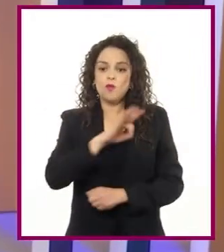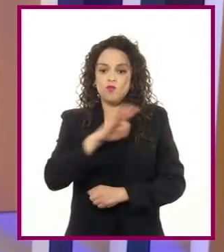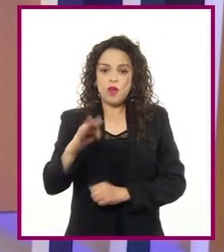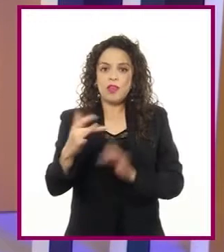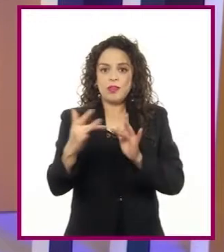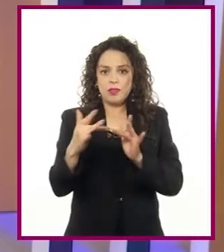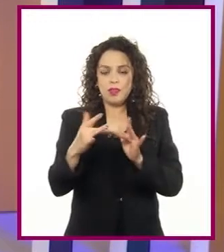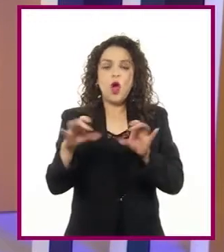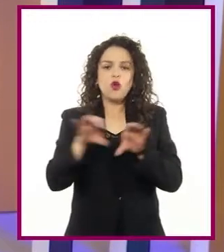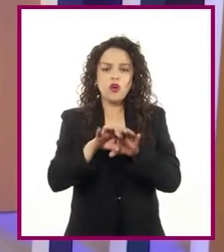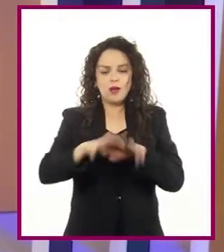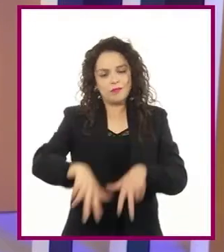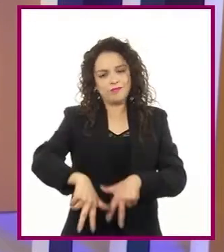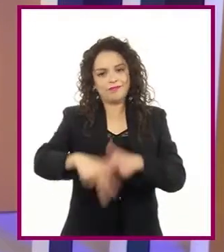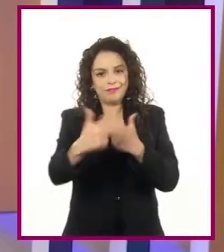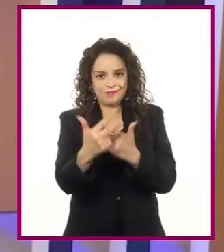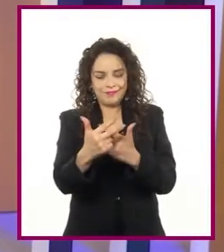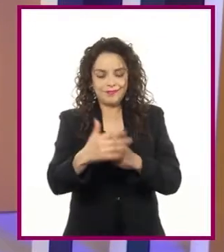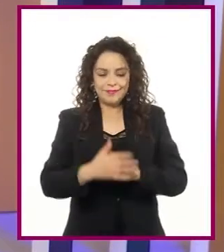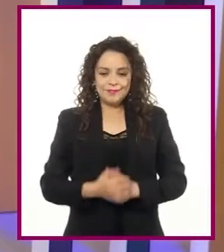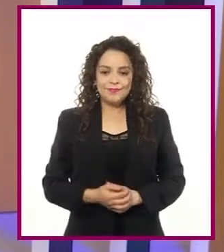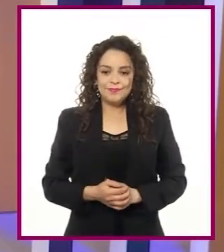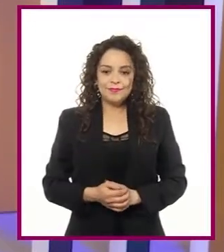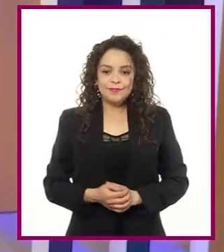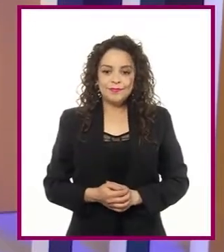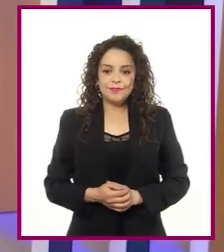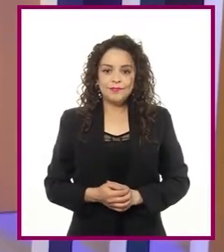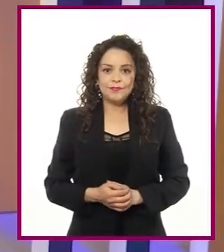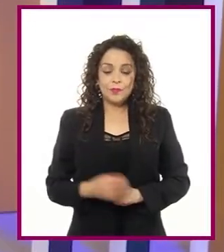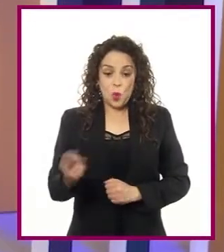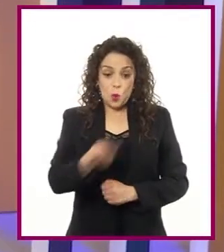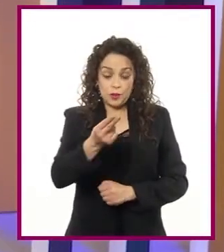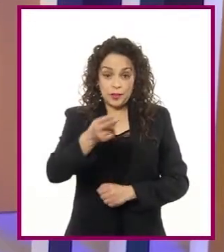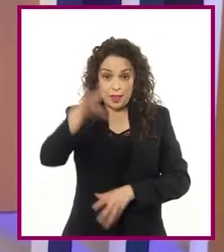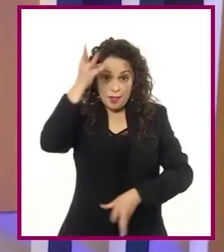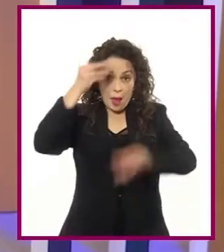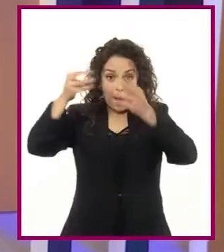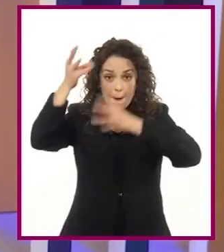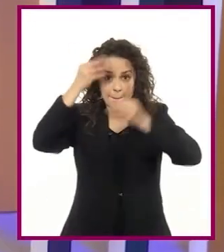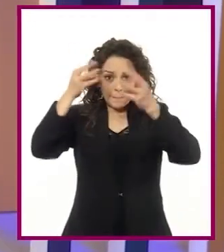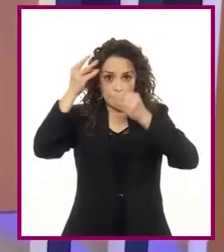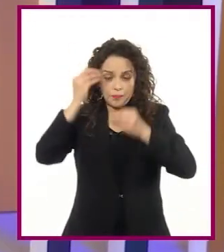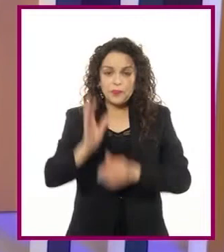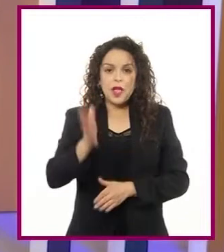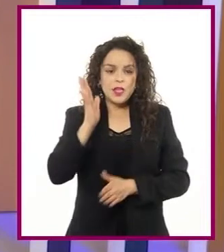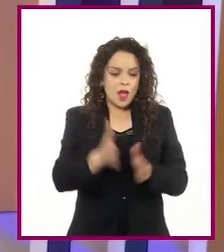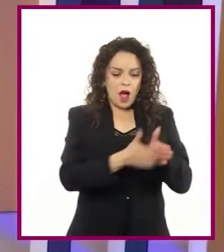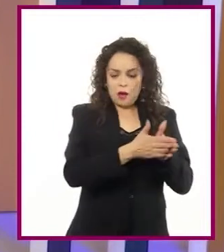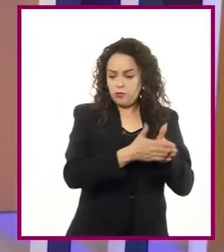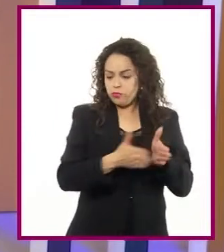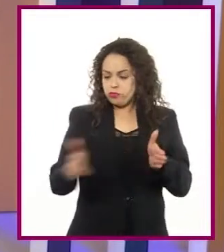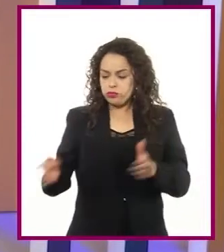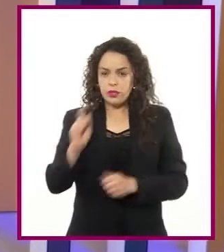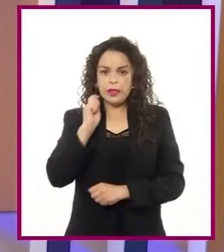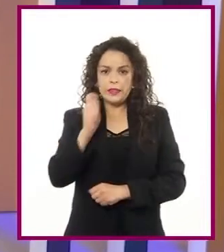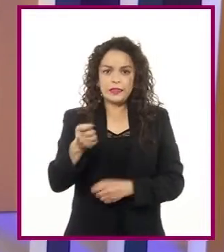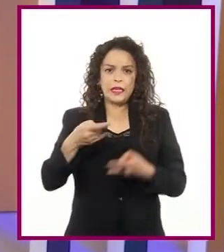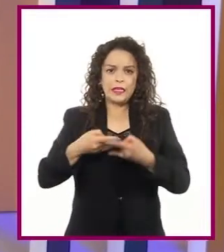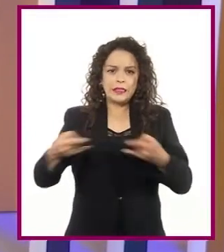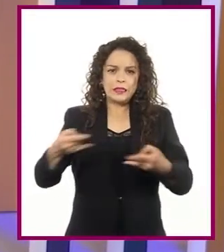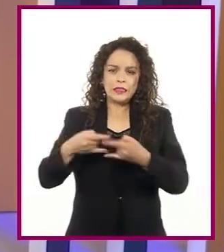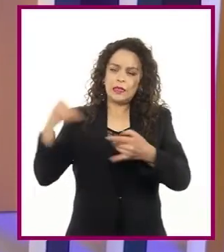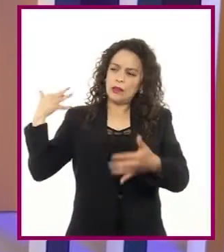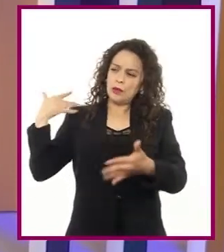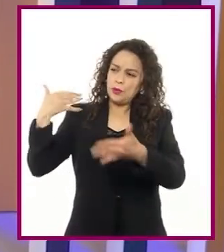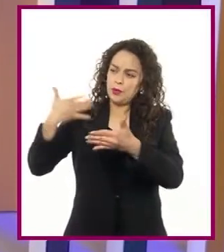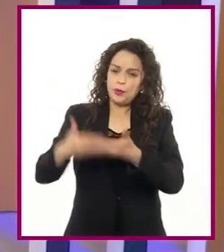a distancia. Durante su aprendizaje, han hecho un breve recorrido histórico que permite dimensionar